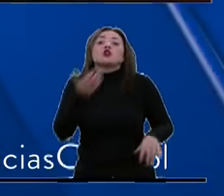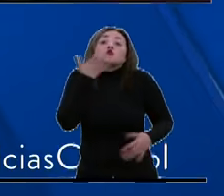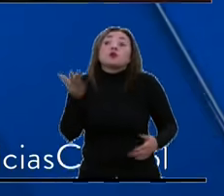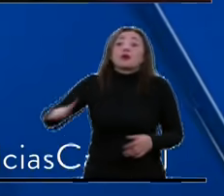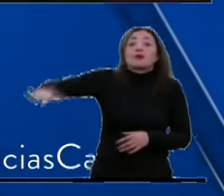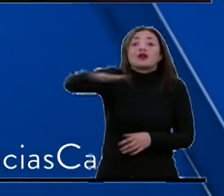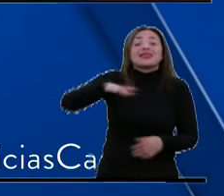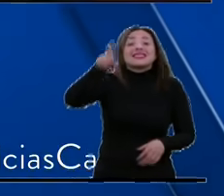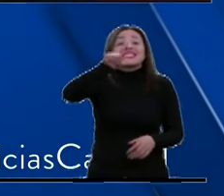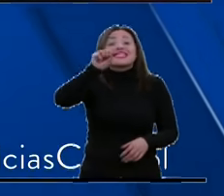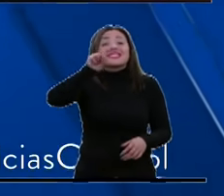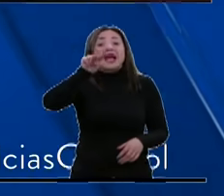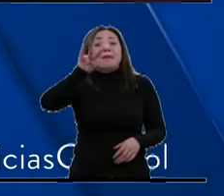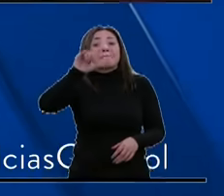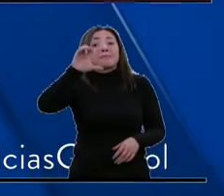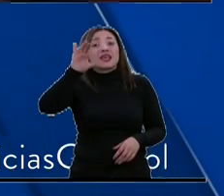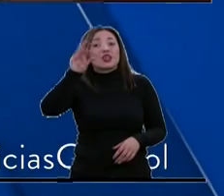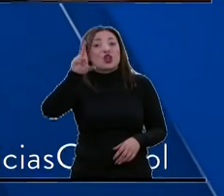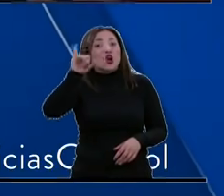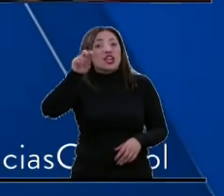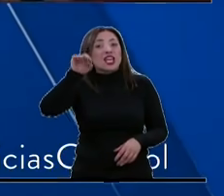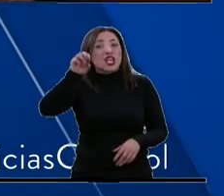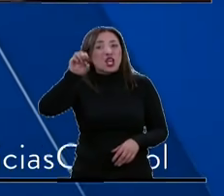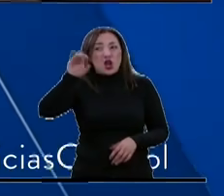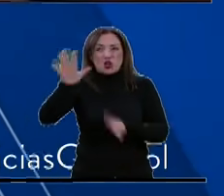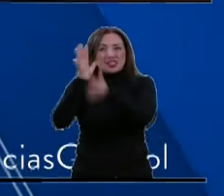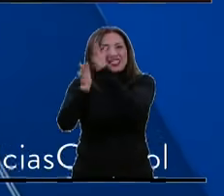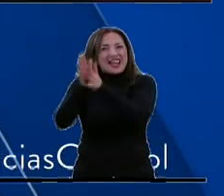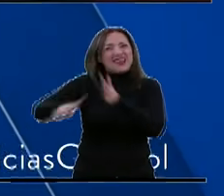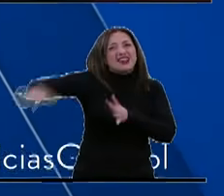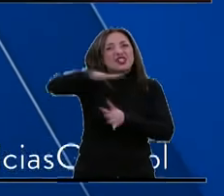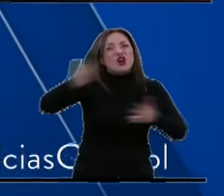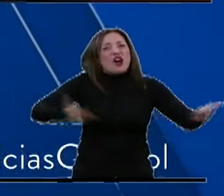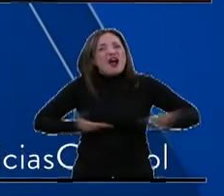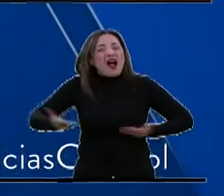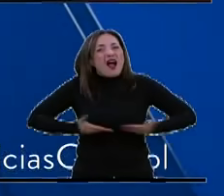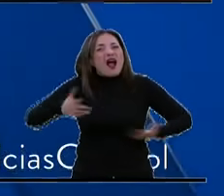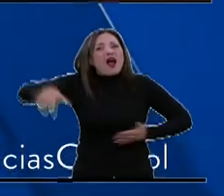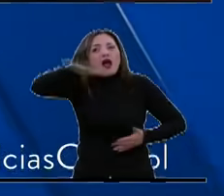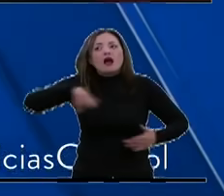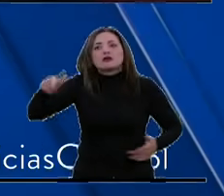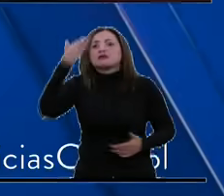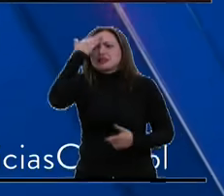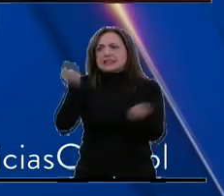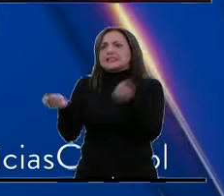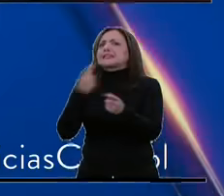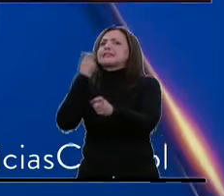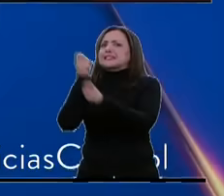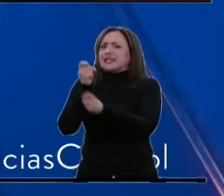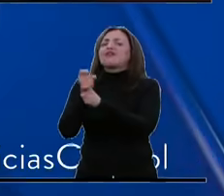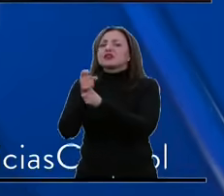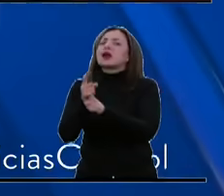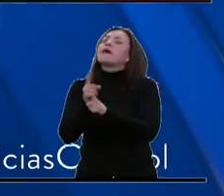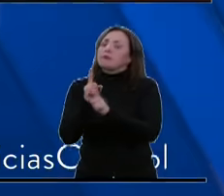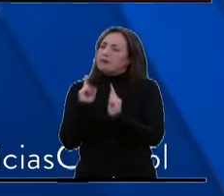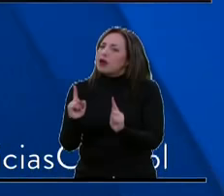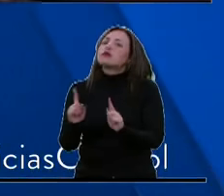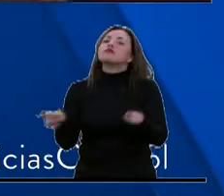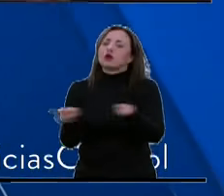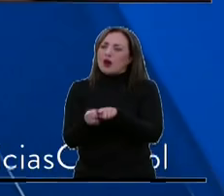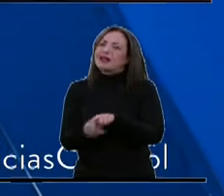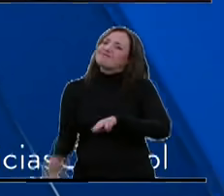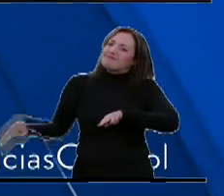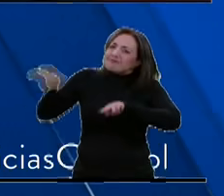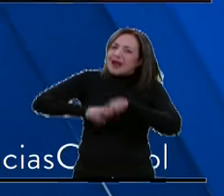victorino en donde sin duda alguna es muy difícil la implementación de estas medidas también vamos a hacer vamos a extremar medidas